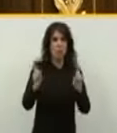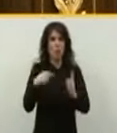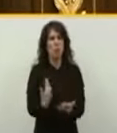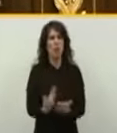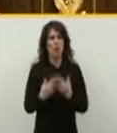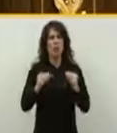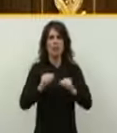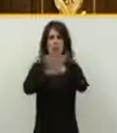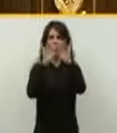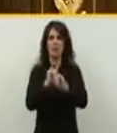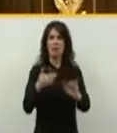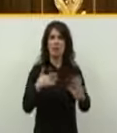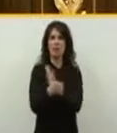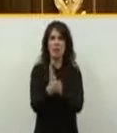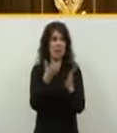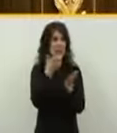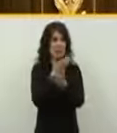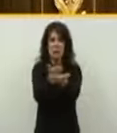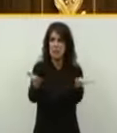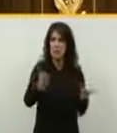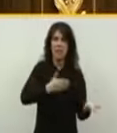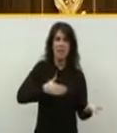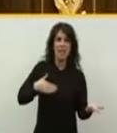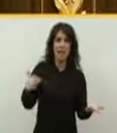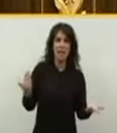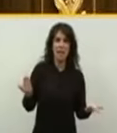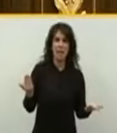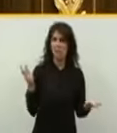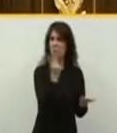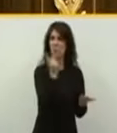que, si quieren ustedes conocerse,